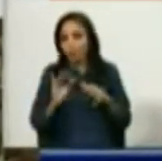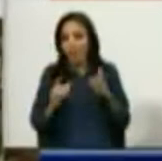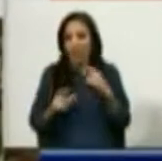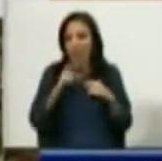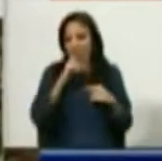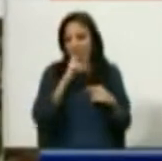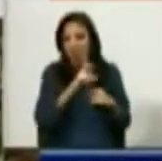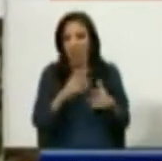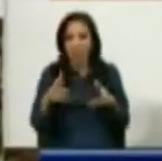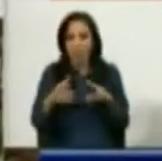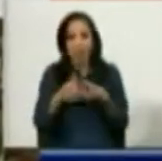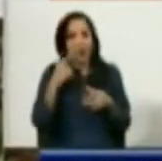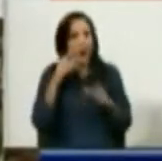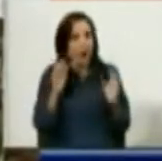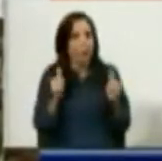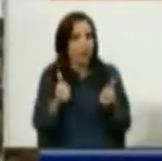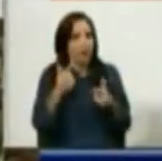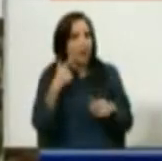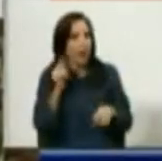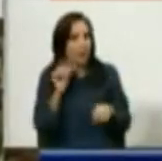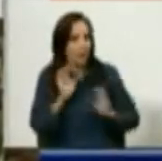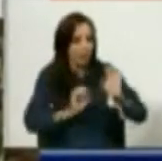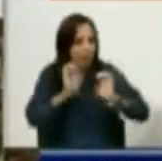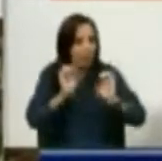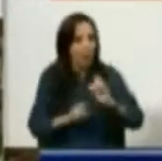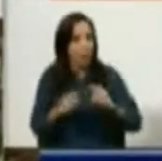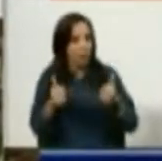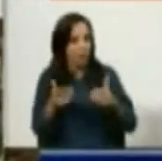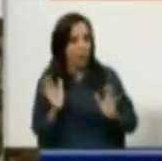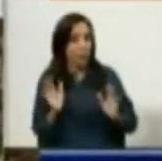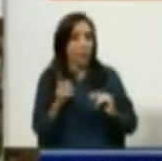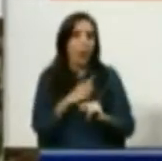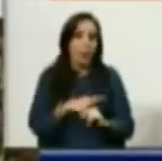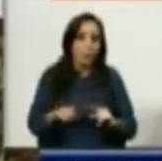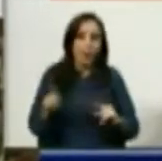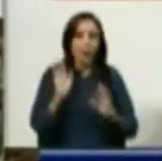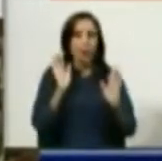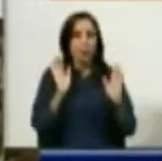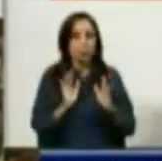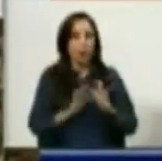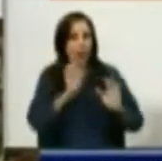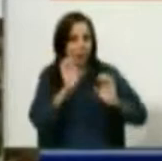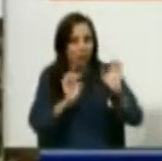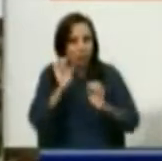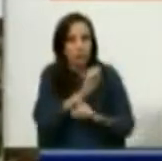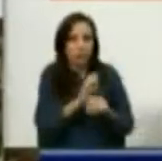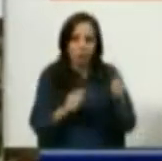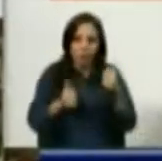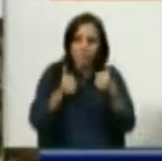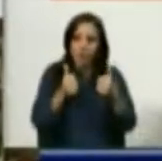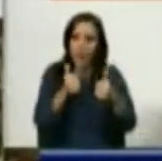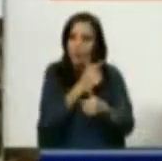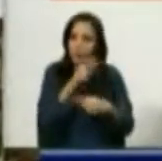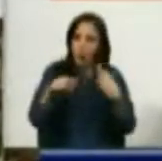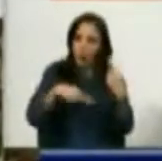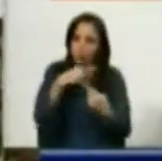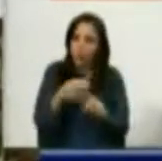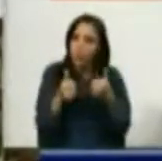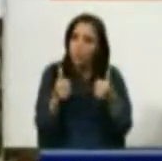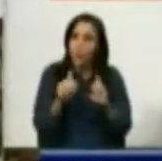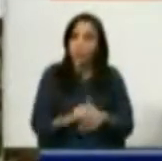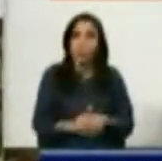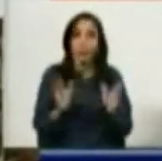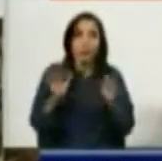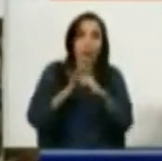siempre es buena la crítica Siempre sobre todo si esa crítica va acompañada de hacerle bien a la revolución si algo